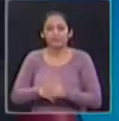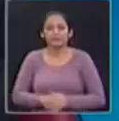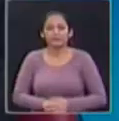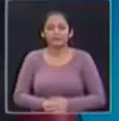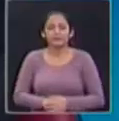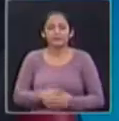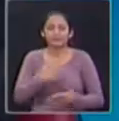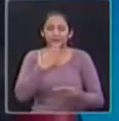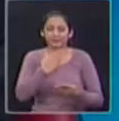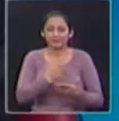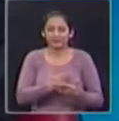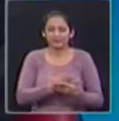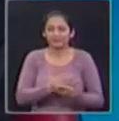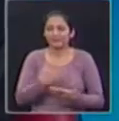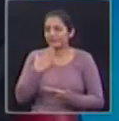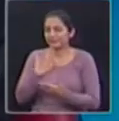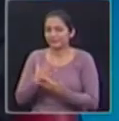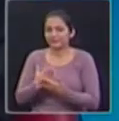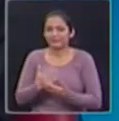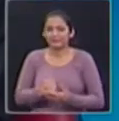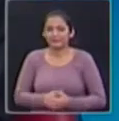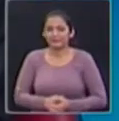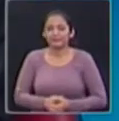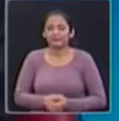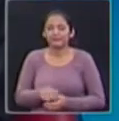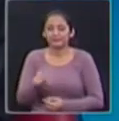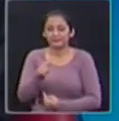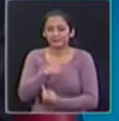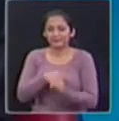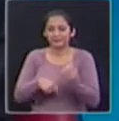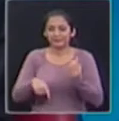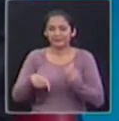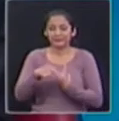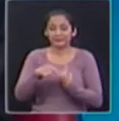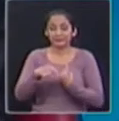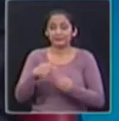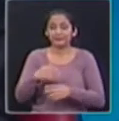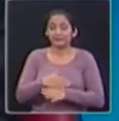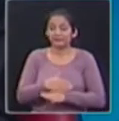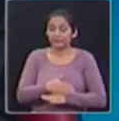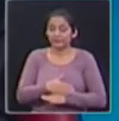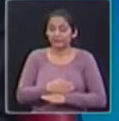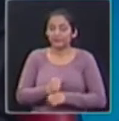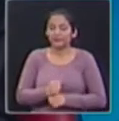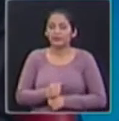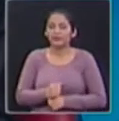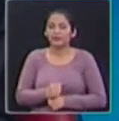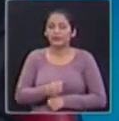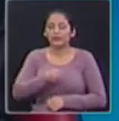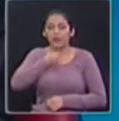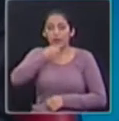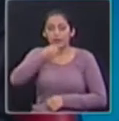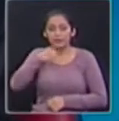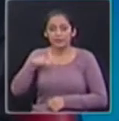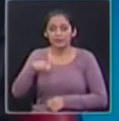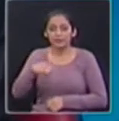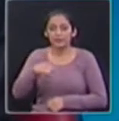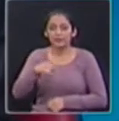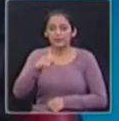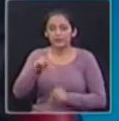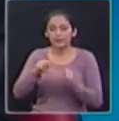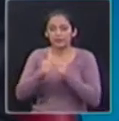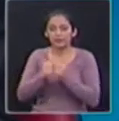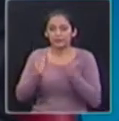burneo 73 minutos hacemos una pausa ya regresamos estaremos entrevistando a jimmy kan del asambleísta